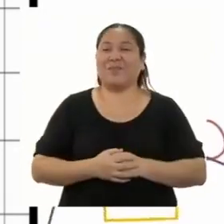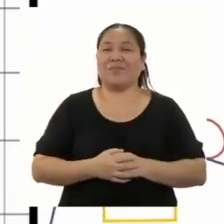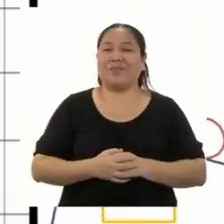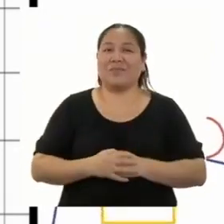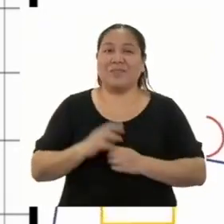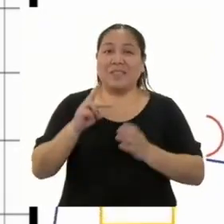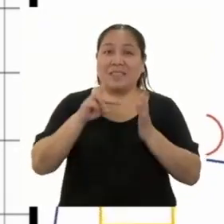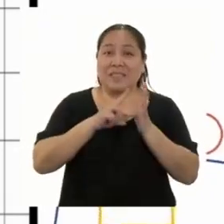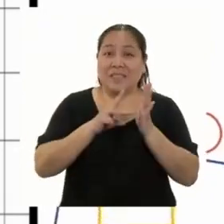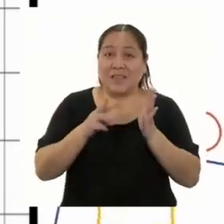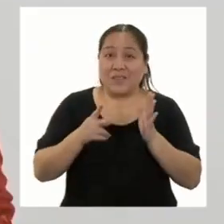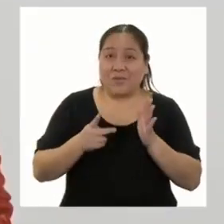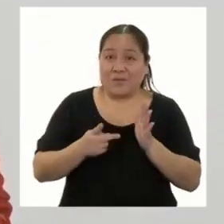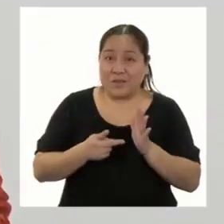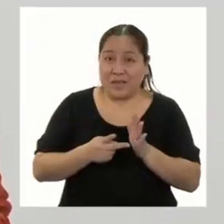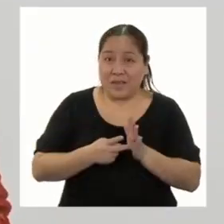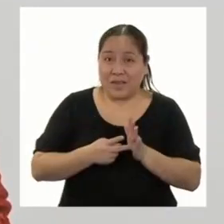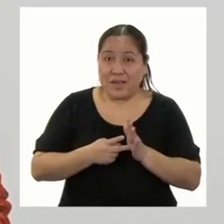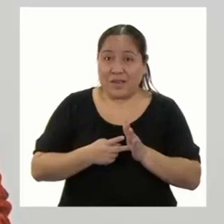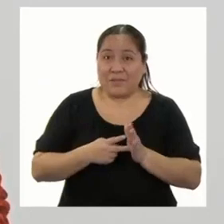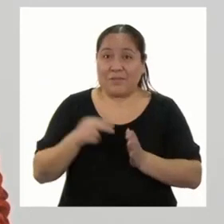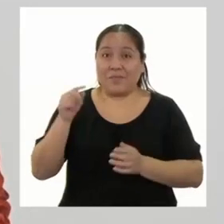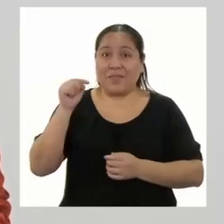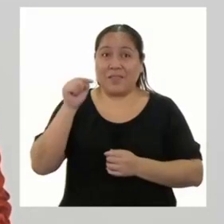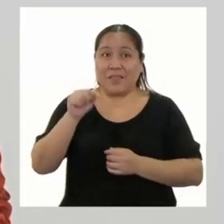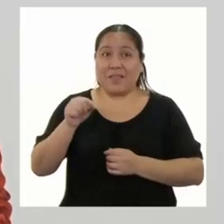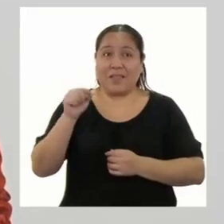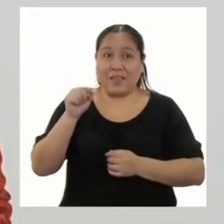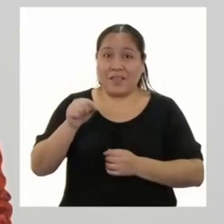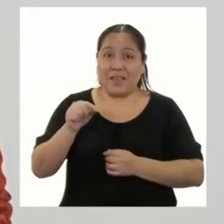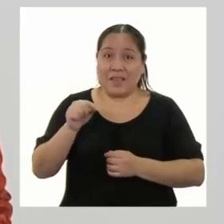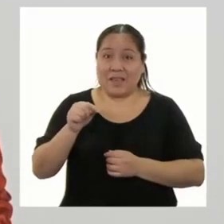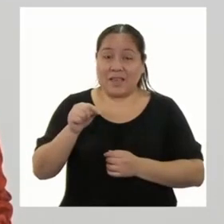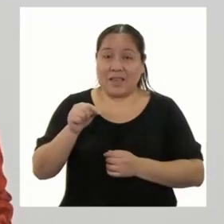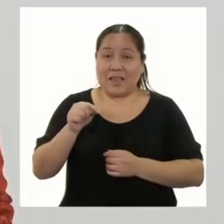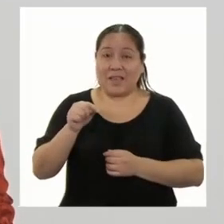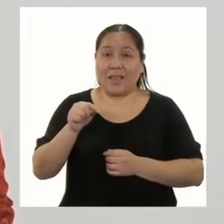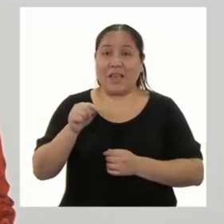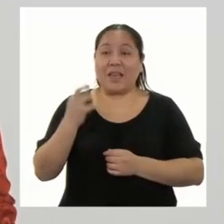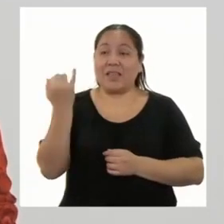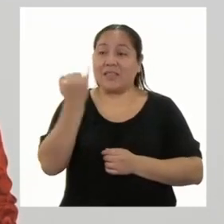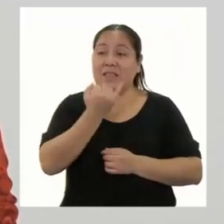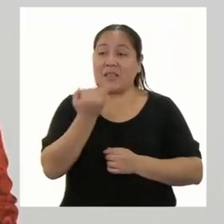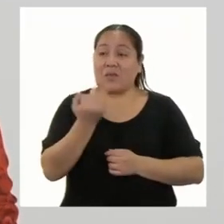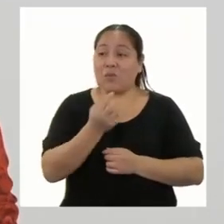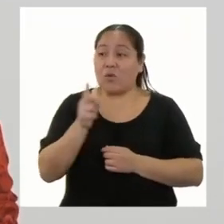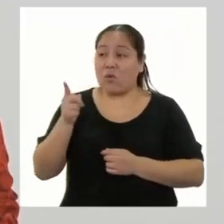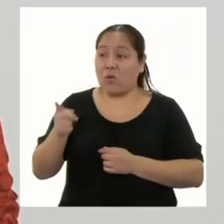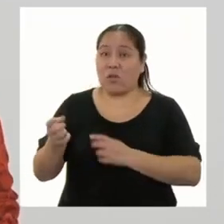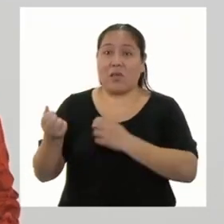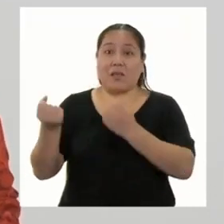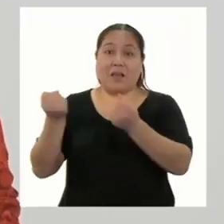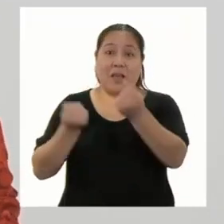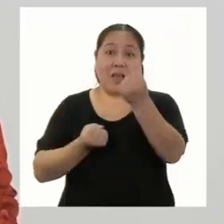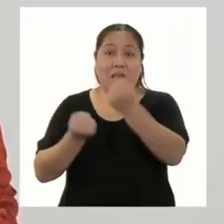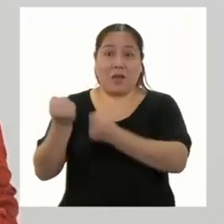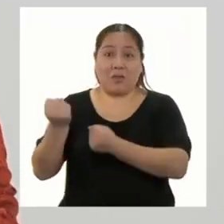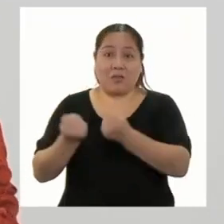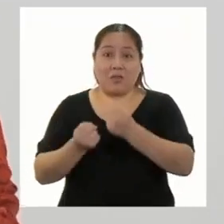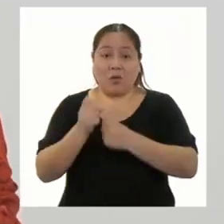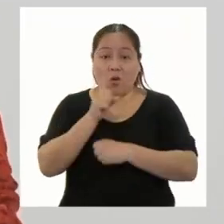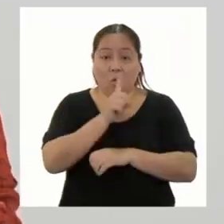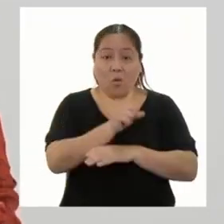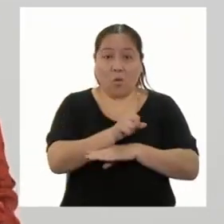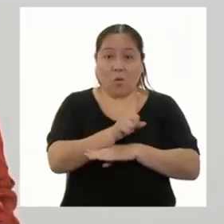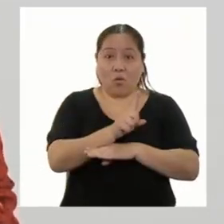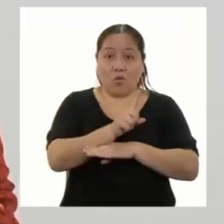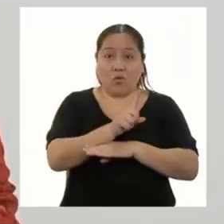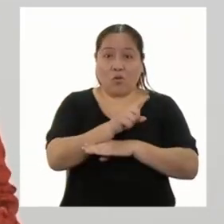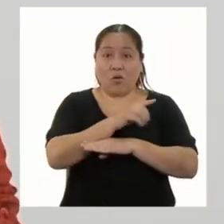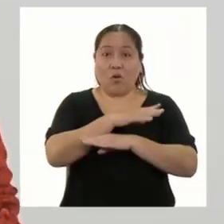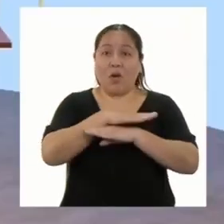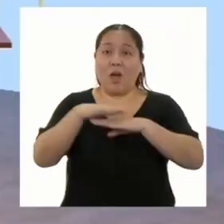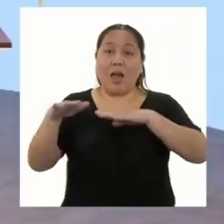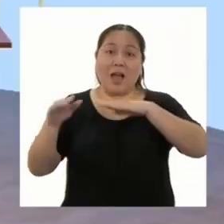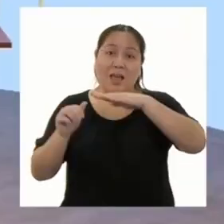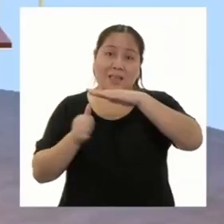Eso quiere decir que la escala con la que tiene que ser dibujado el auto es de 1 a